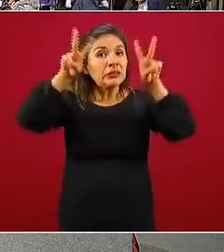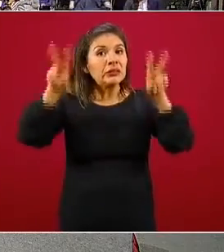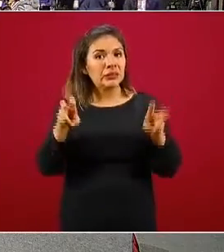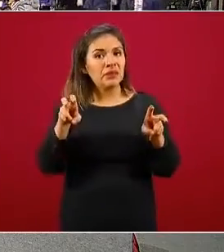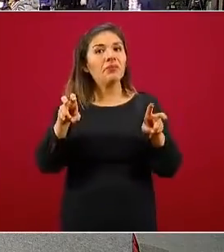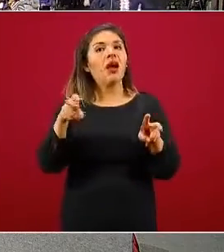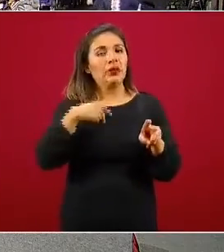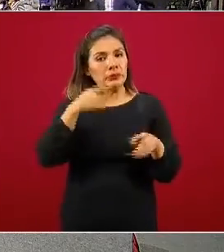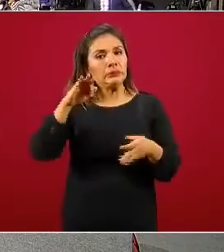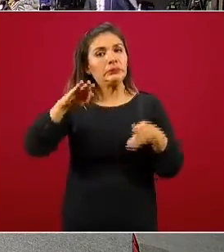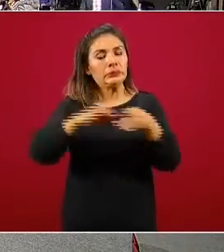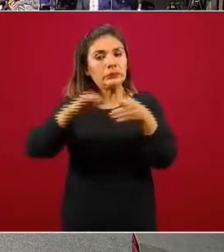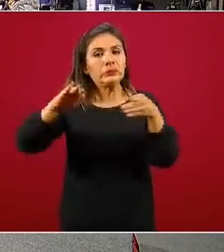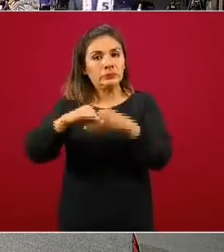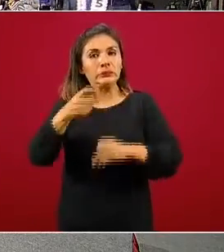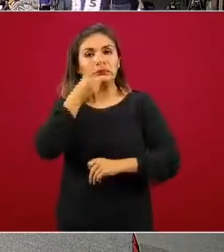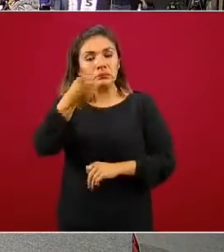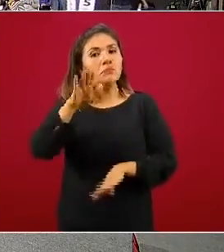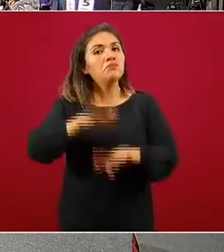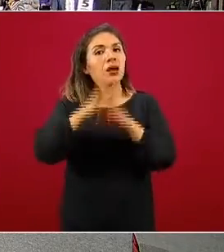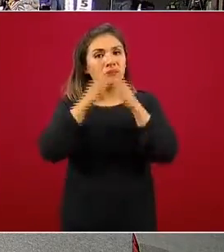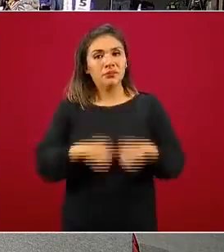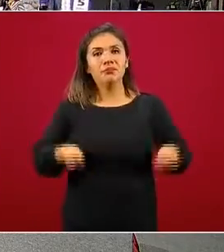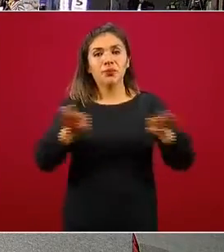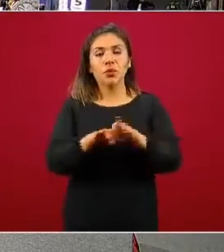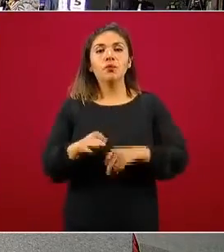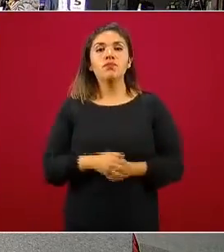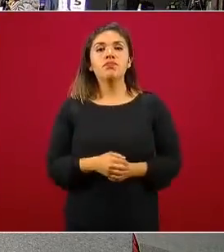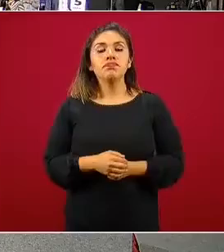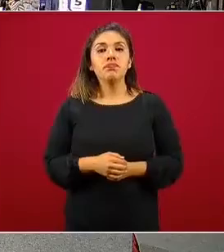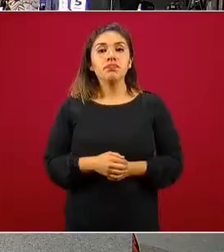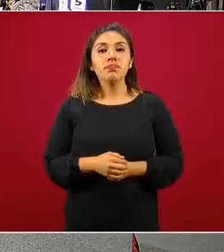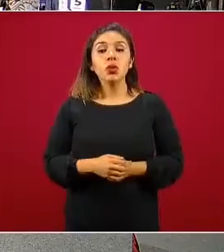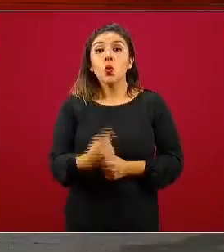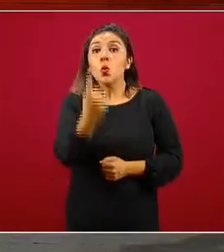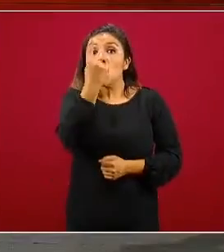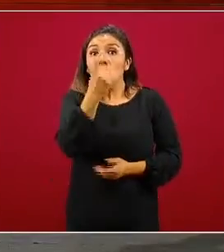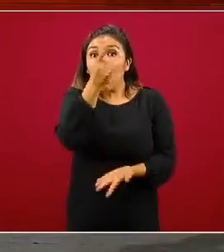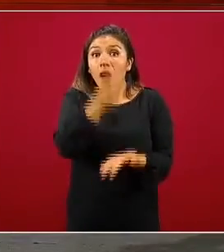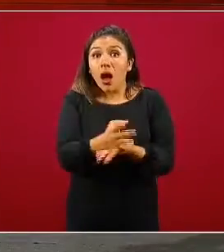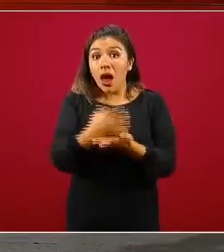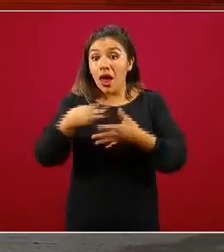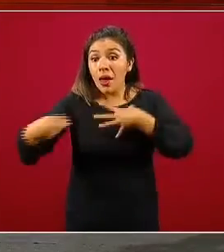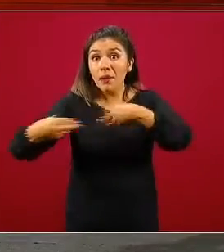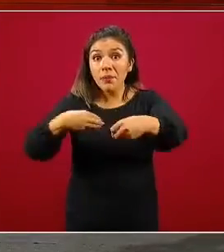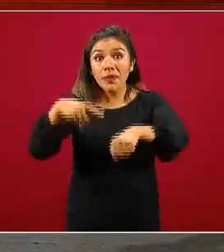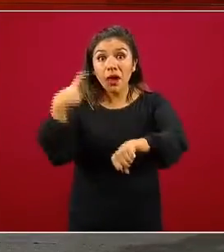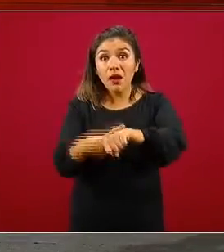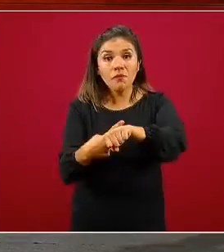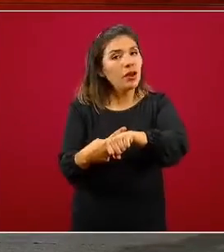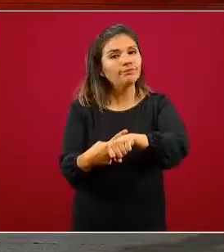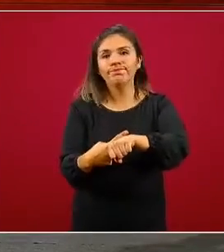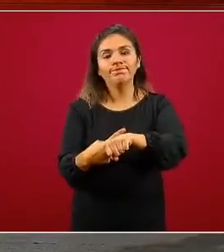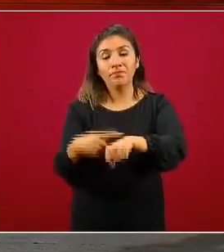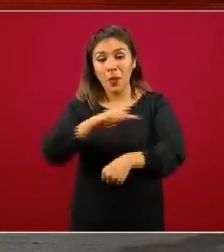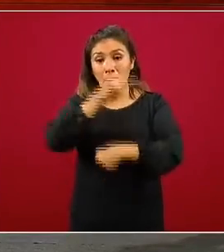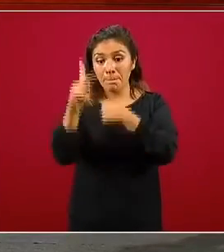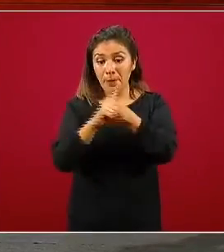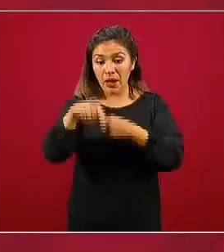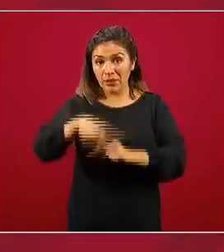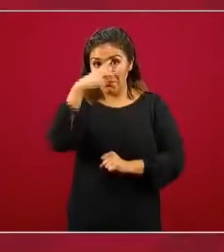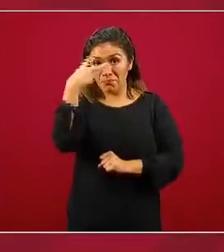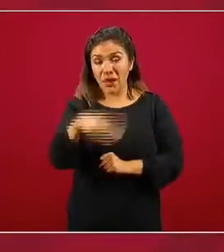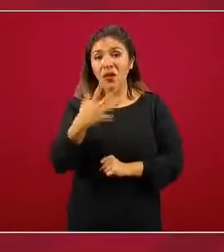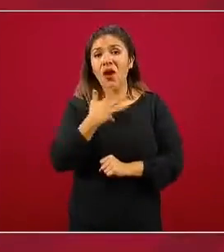hemos comentado y quisiéramos seguir destacando. No hay una sola epidemia. México es un país con